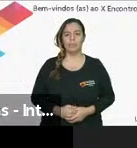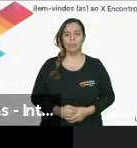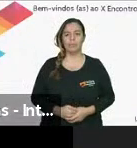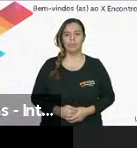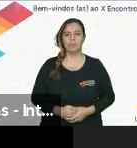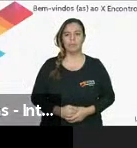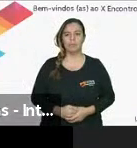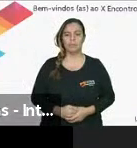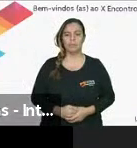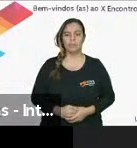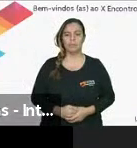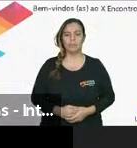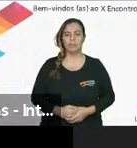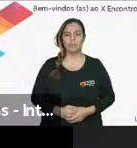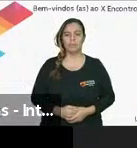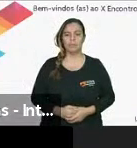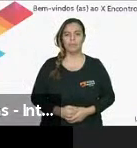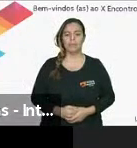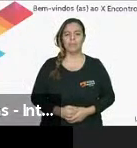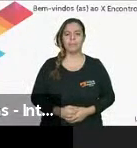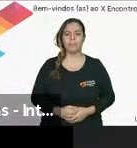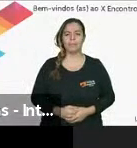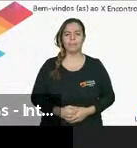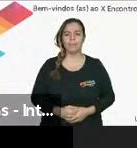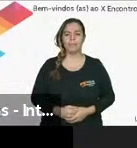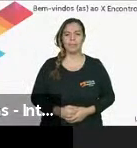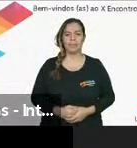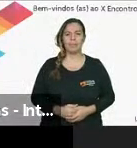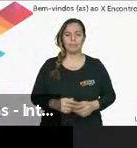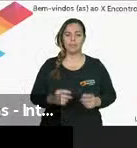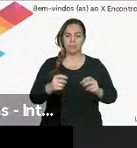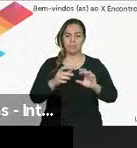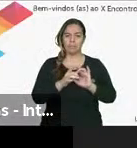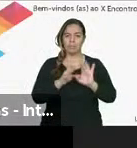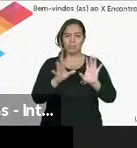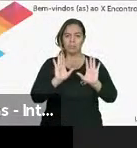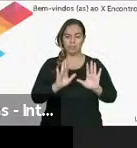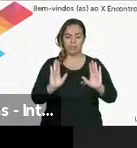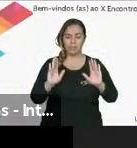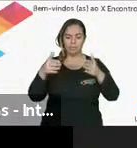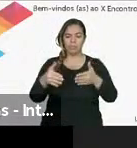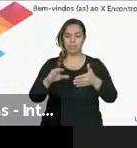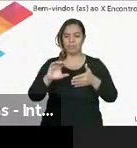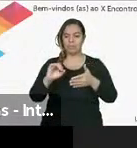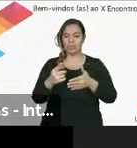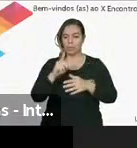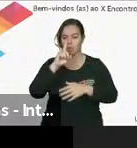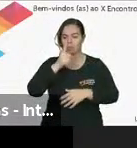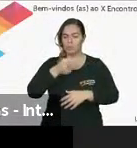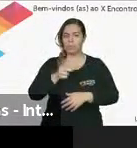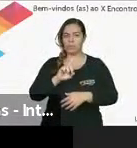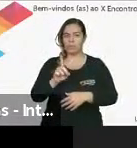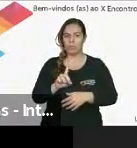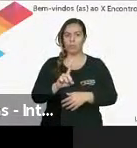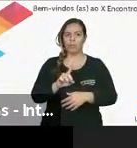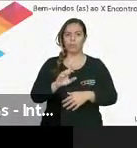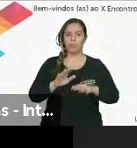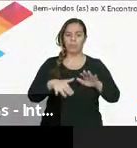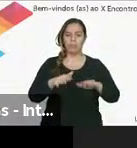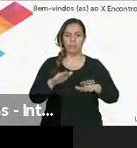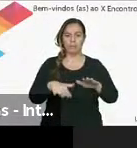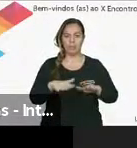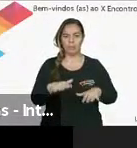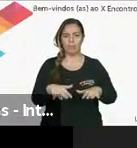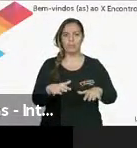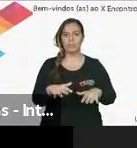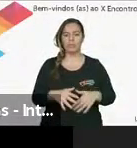El ambiente o pretexto, o un continente que permite pero no especifica ni determina las operaciones que distintos seres vivos actores